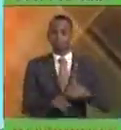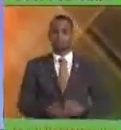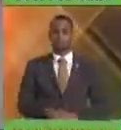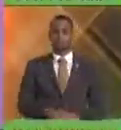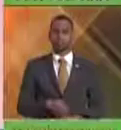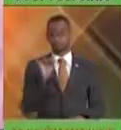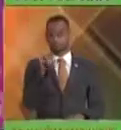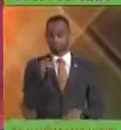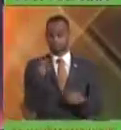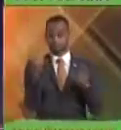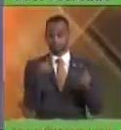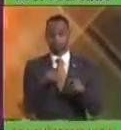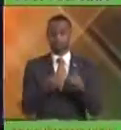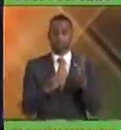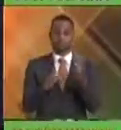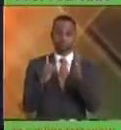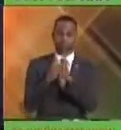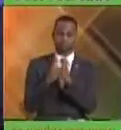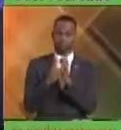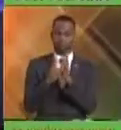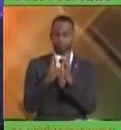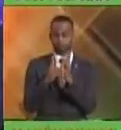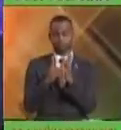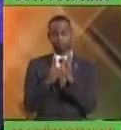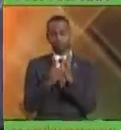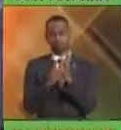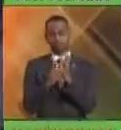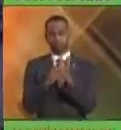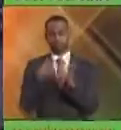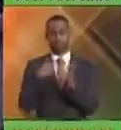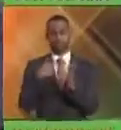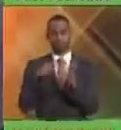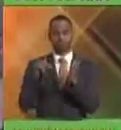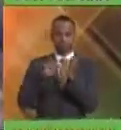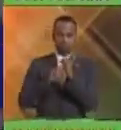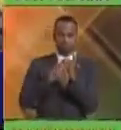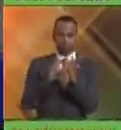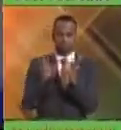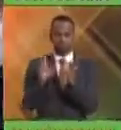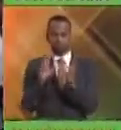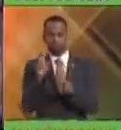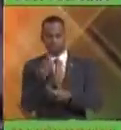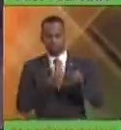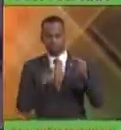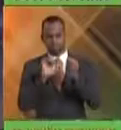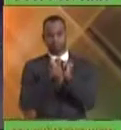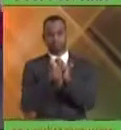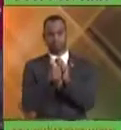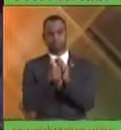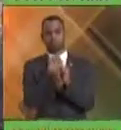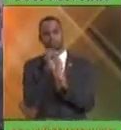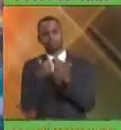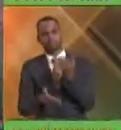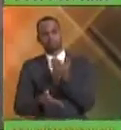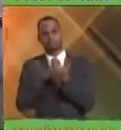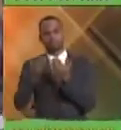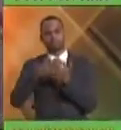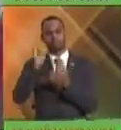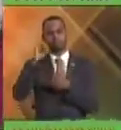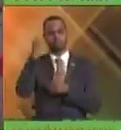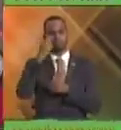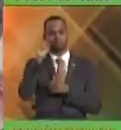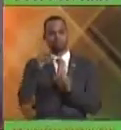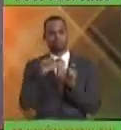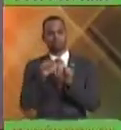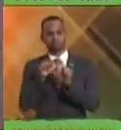dificultad que hay con la discapacidad intelectual es como yo mido como yo lo evalúo no es tan sencillo y por eso es que hay que seguir las